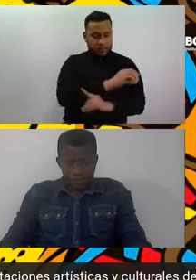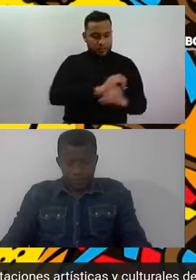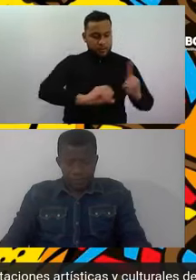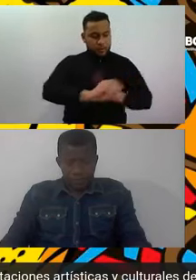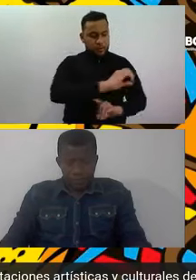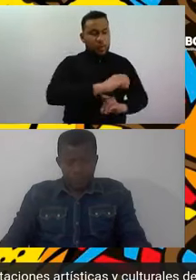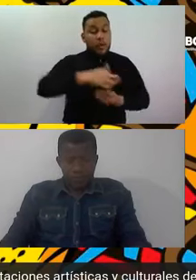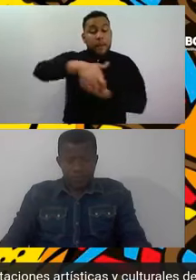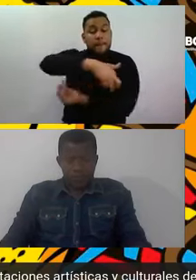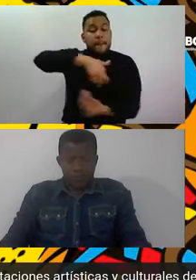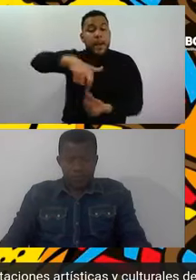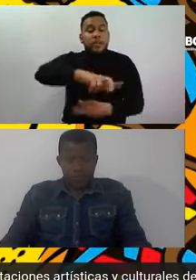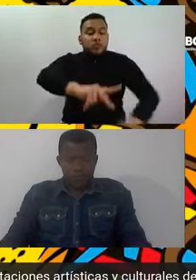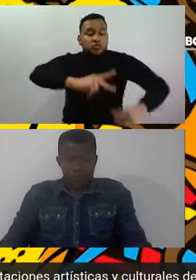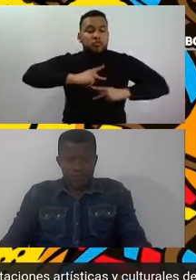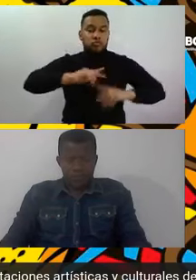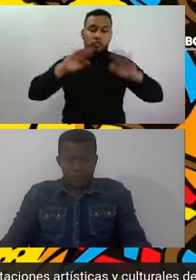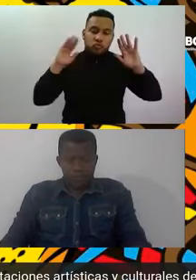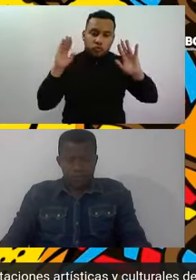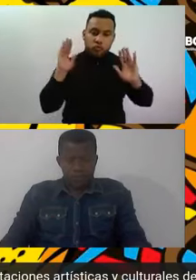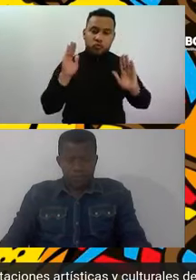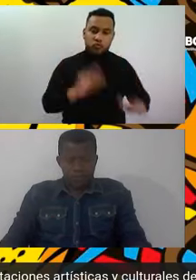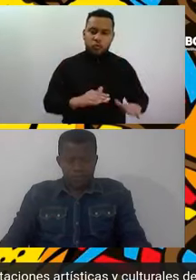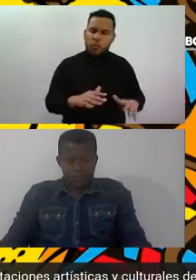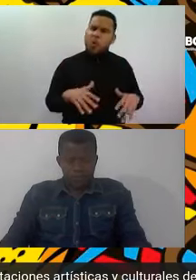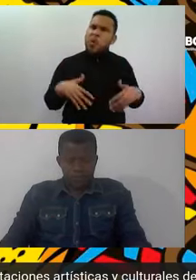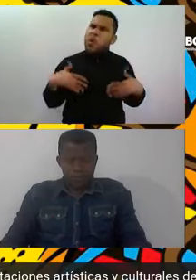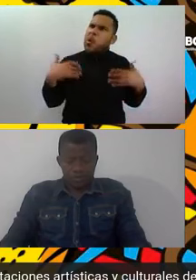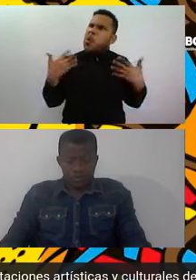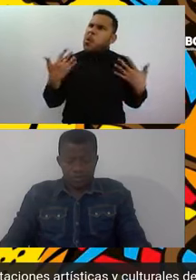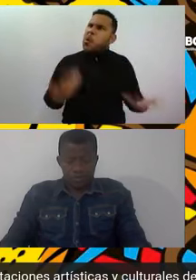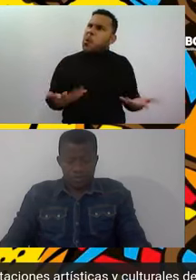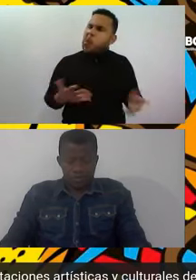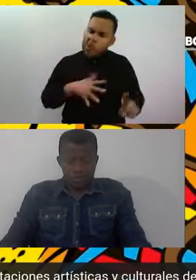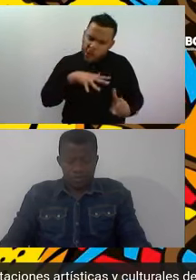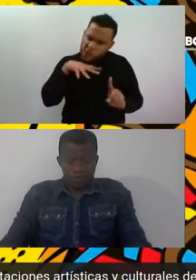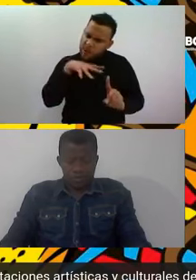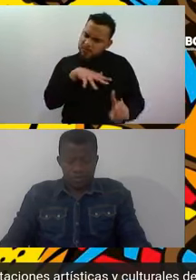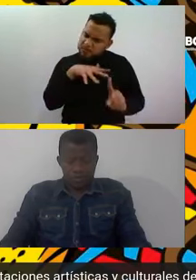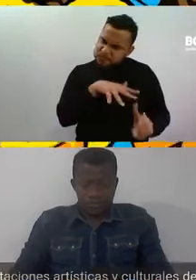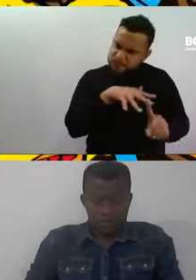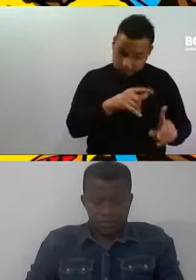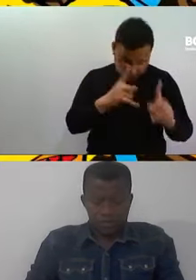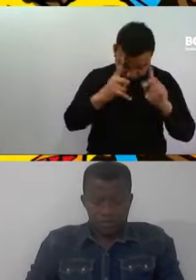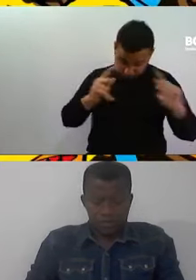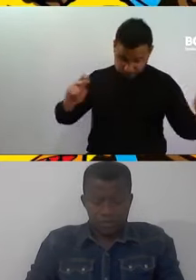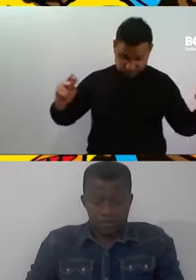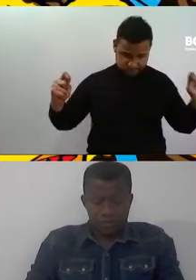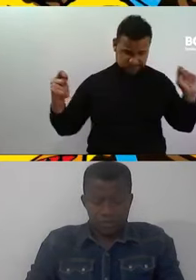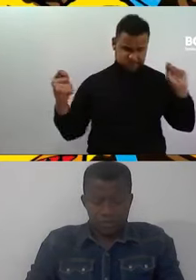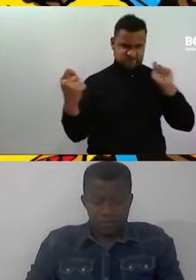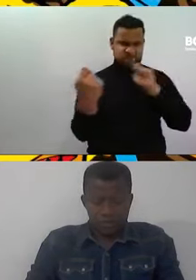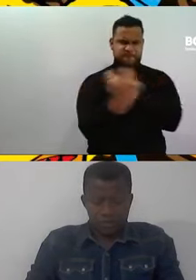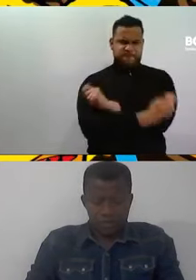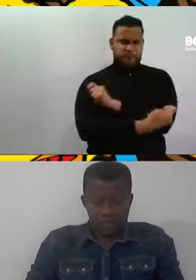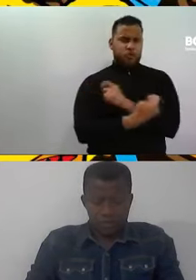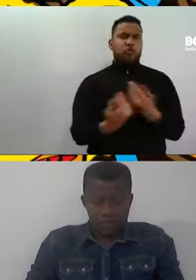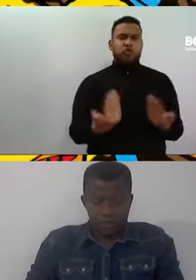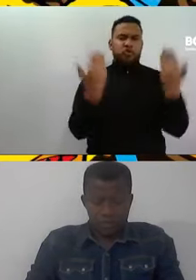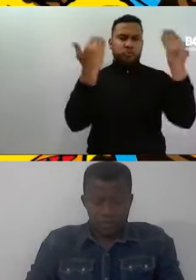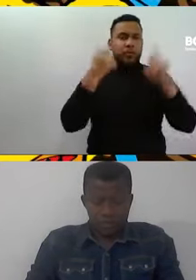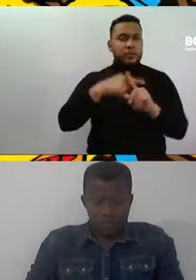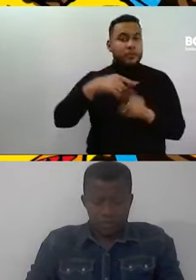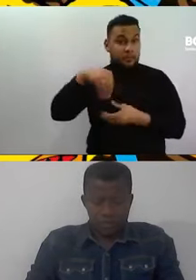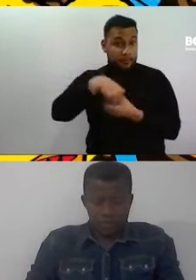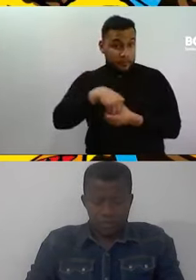de San Basilio? Regi, ¿cómo incide ella en esas transformaciones positivas en el